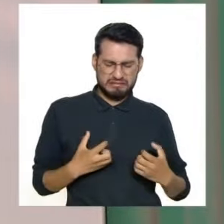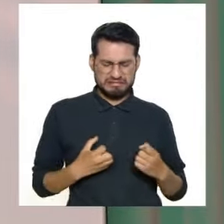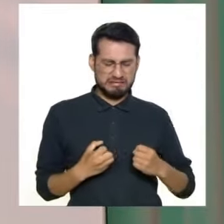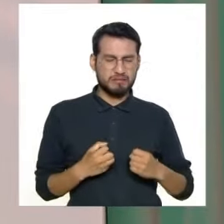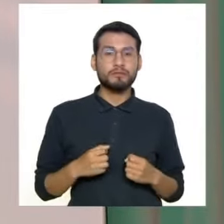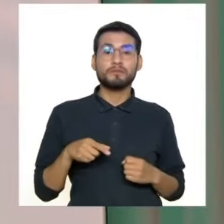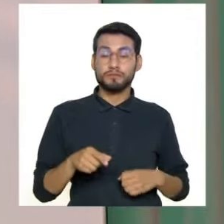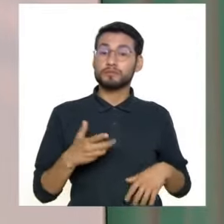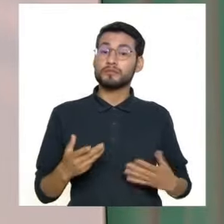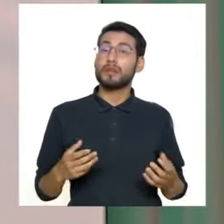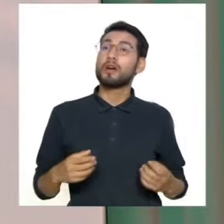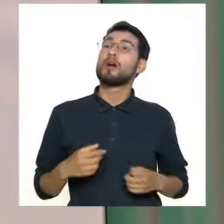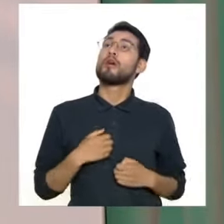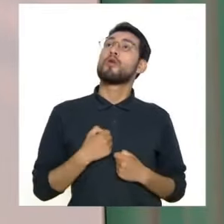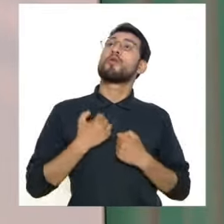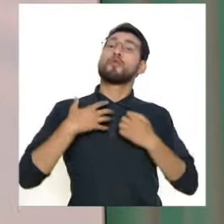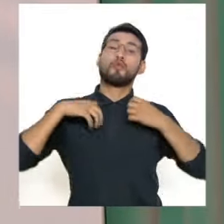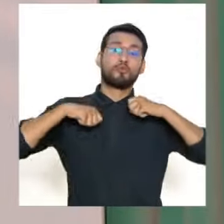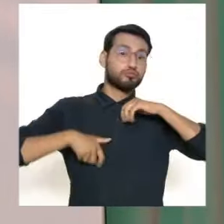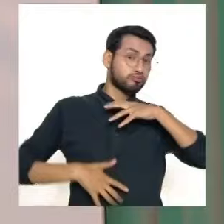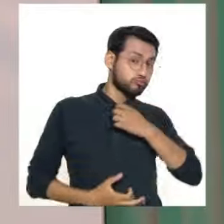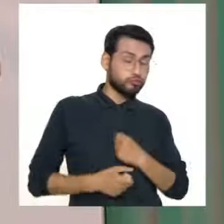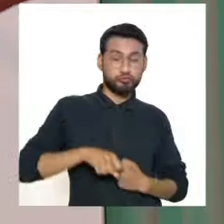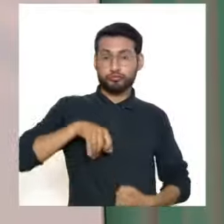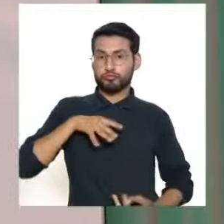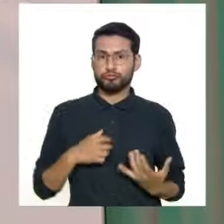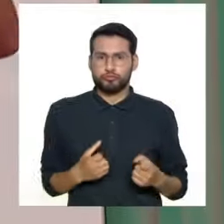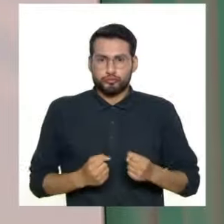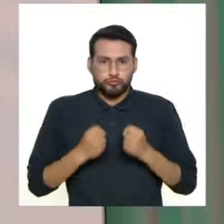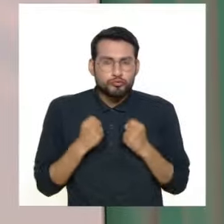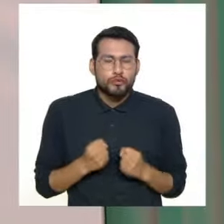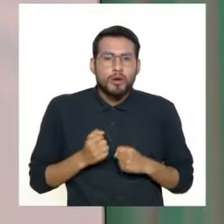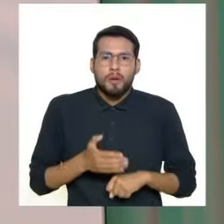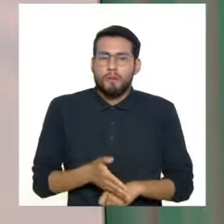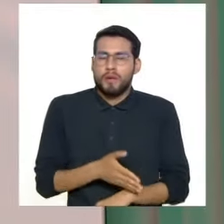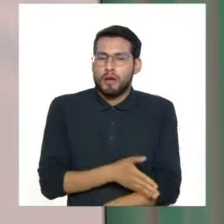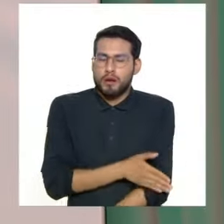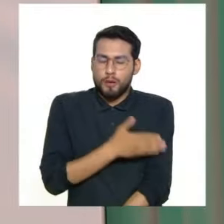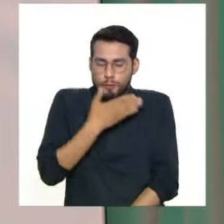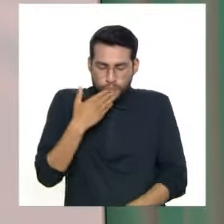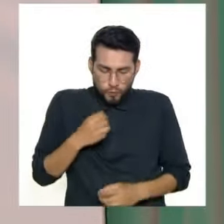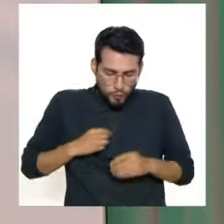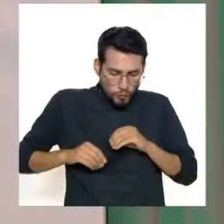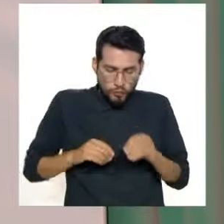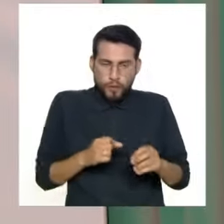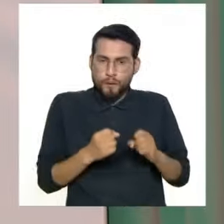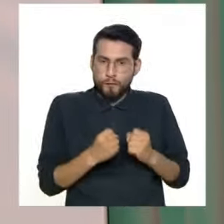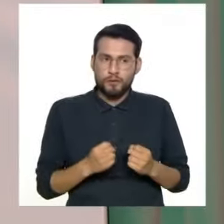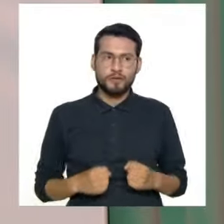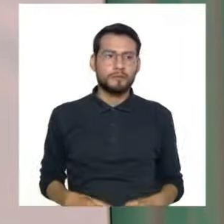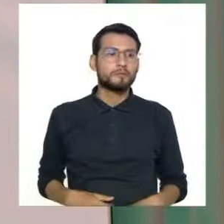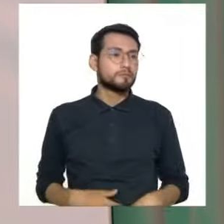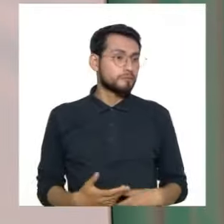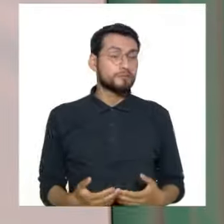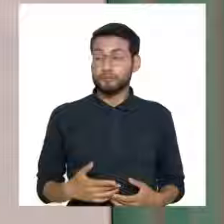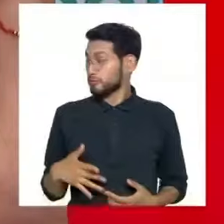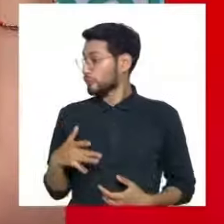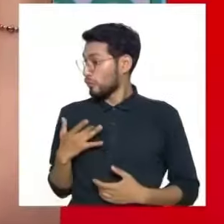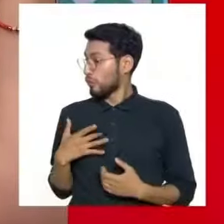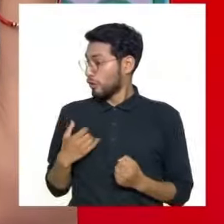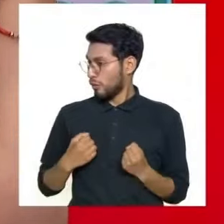esta secuencia del saludo al sol rápidamente te activa mejora la movilidad mejora la fuerza entonces me hacho sentir más